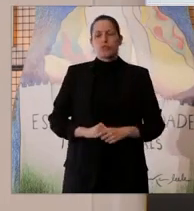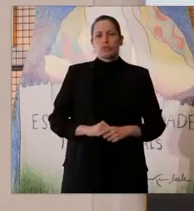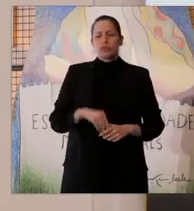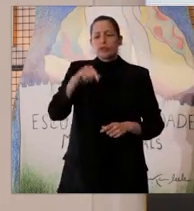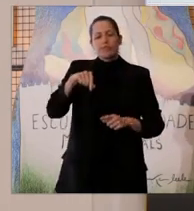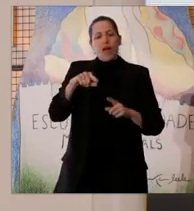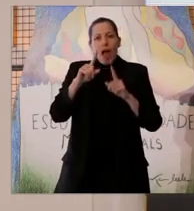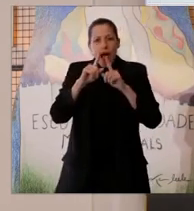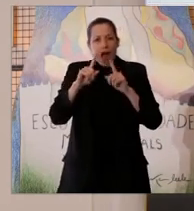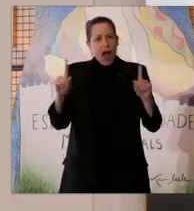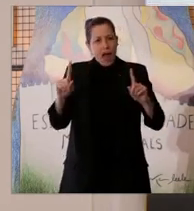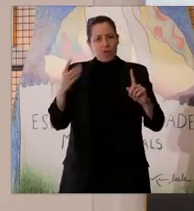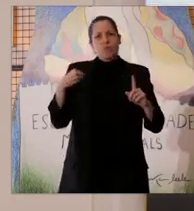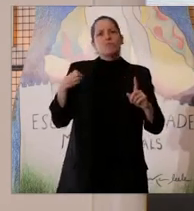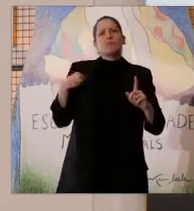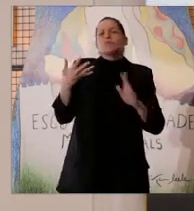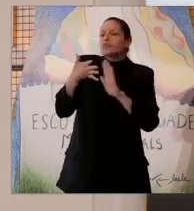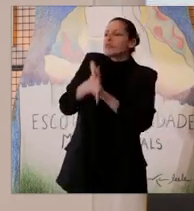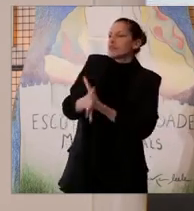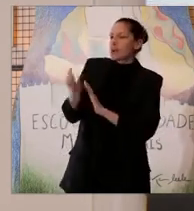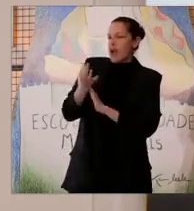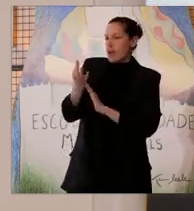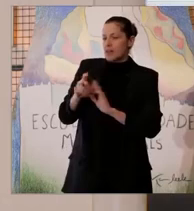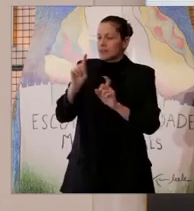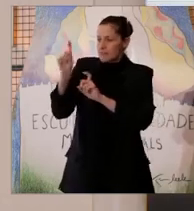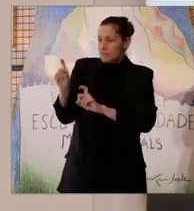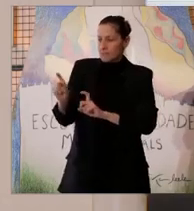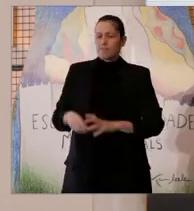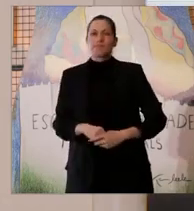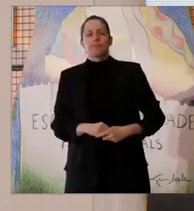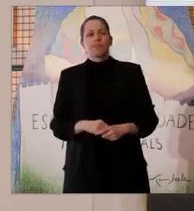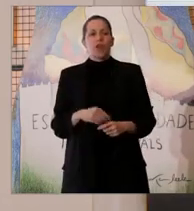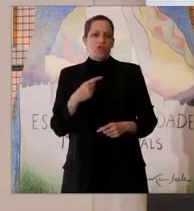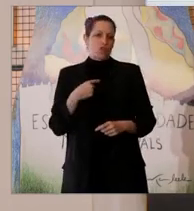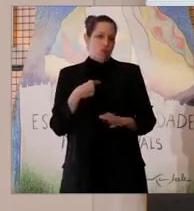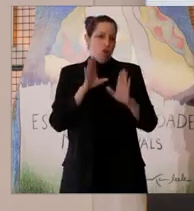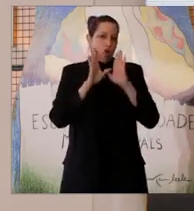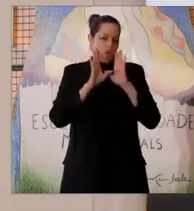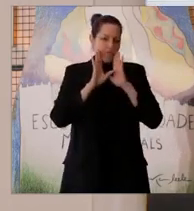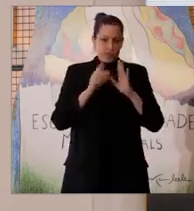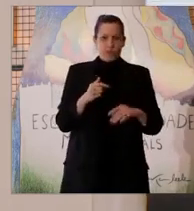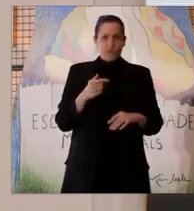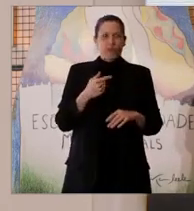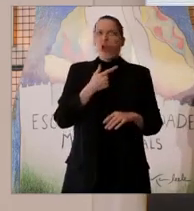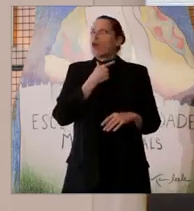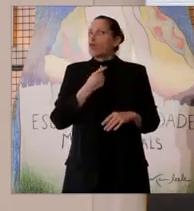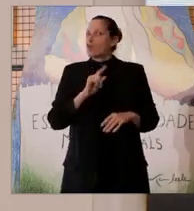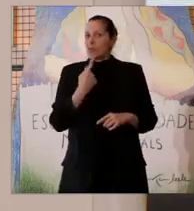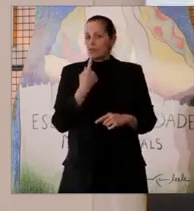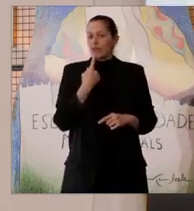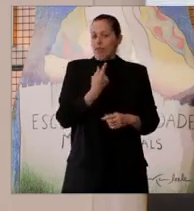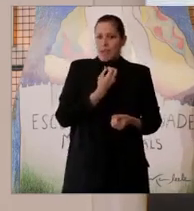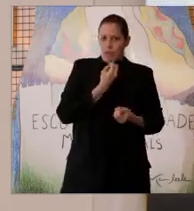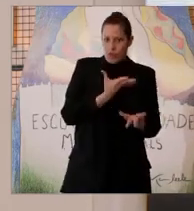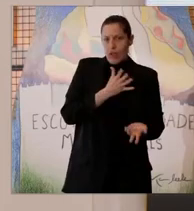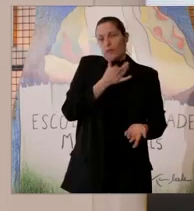para mí yo confesar una cosa que es no me gusta decirlo porque es como muy